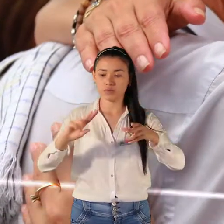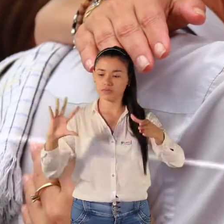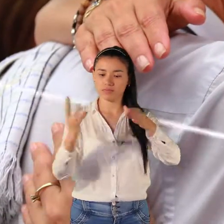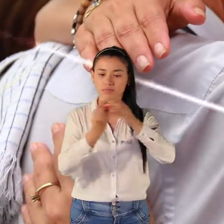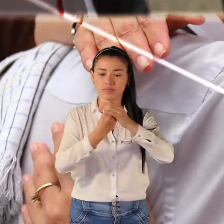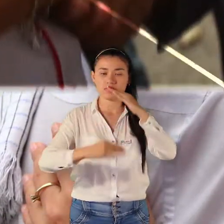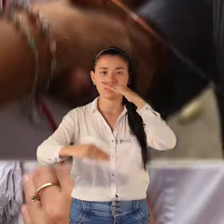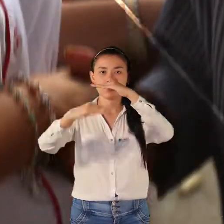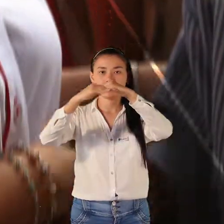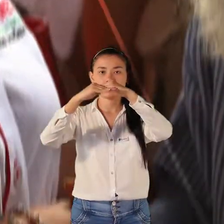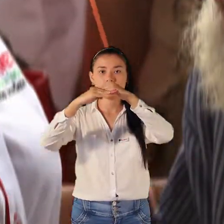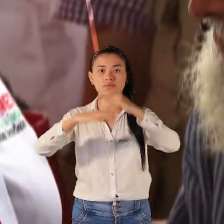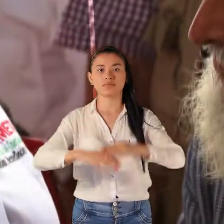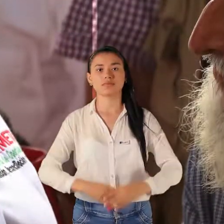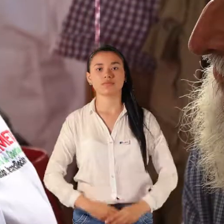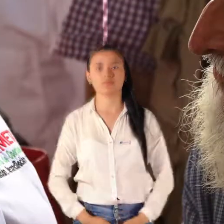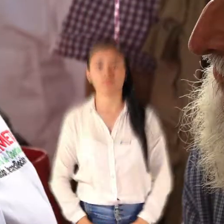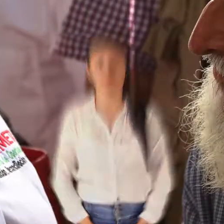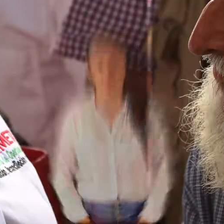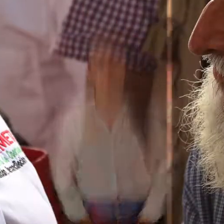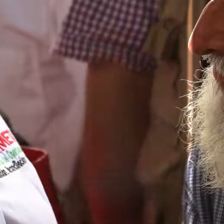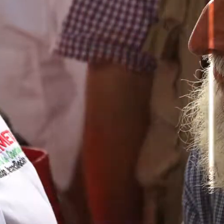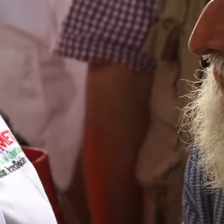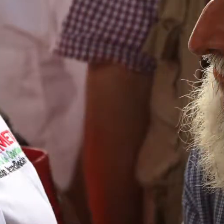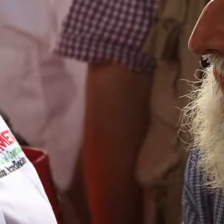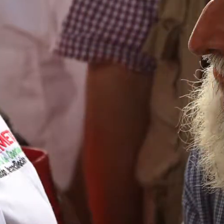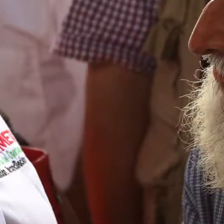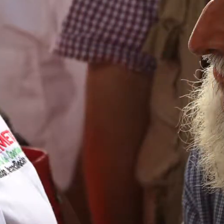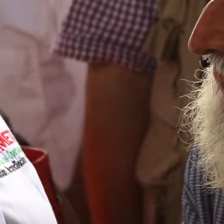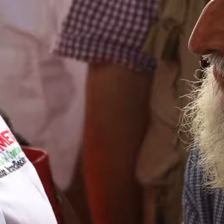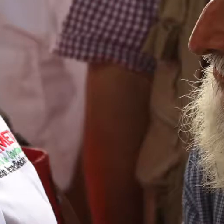Desarrollo Humano, Incluyente y Equitativo.